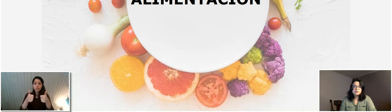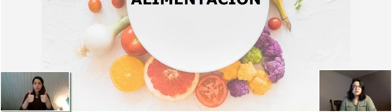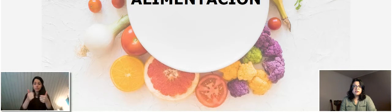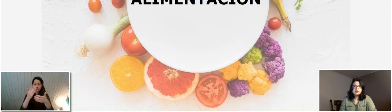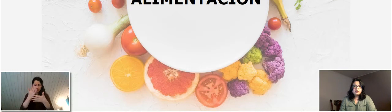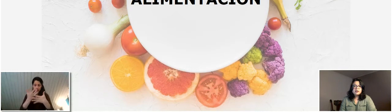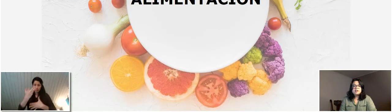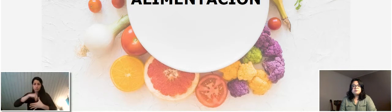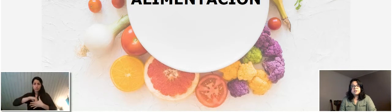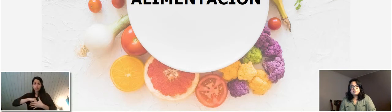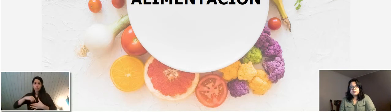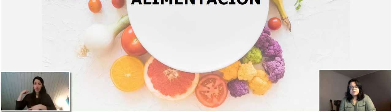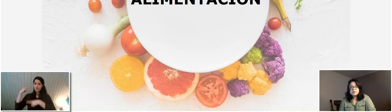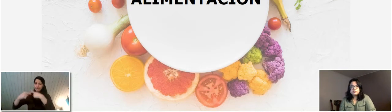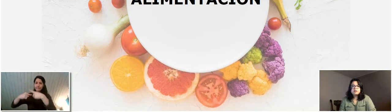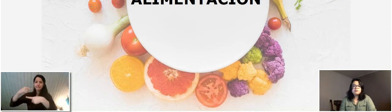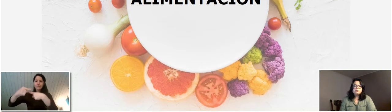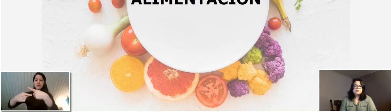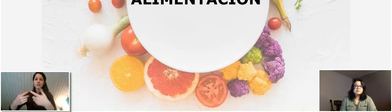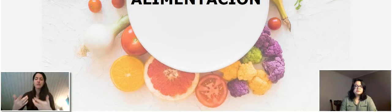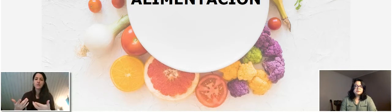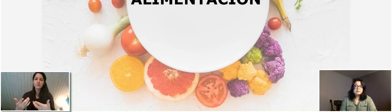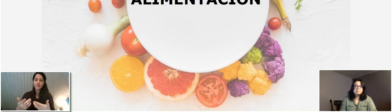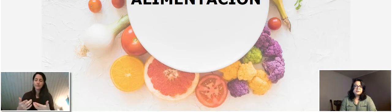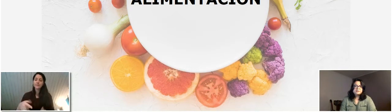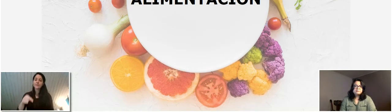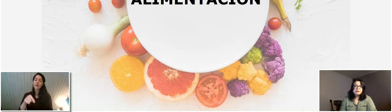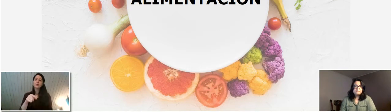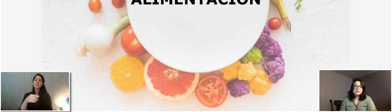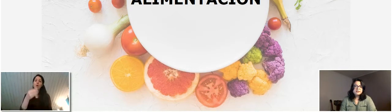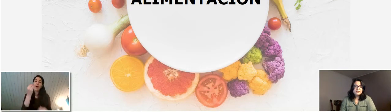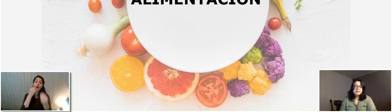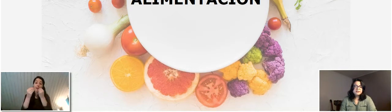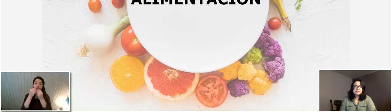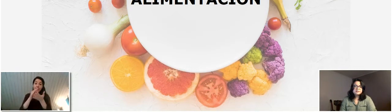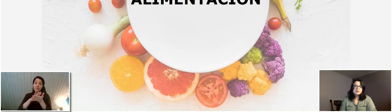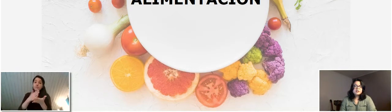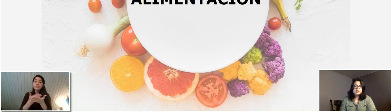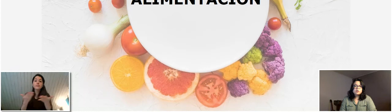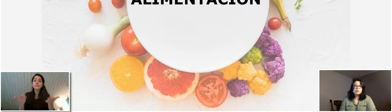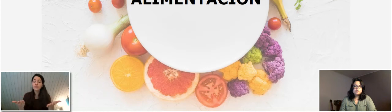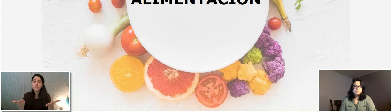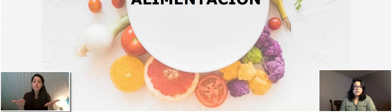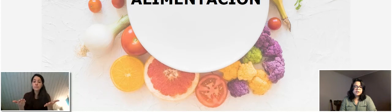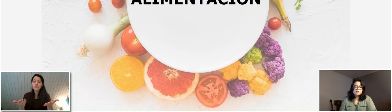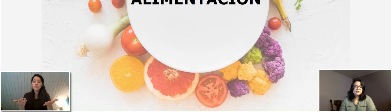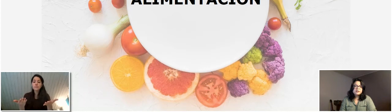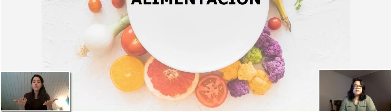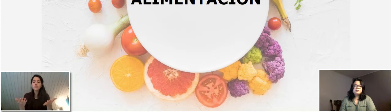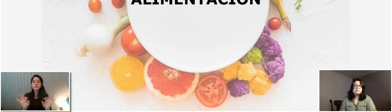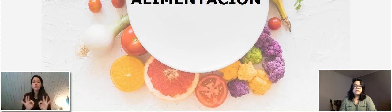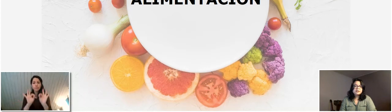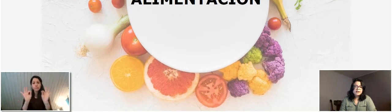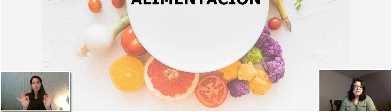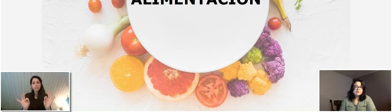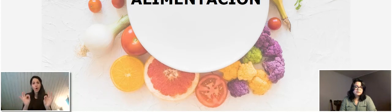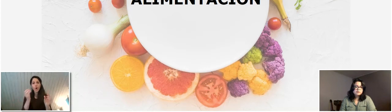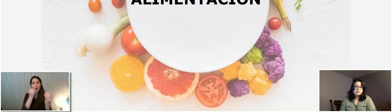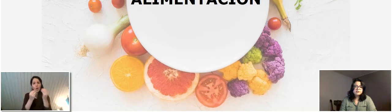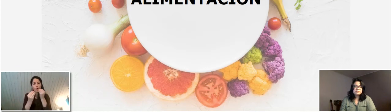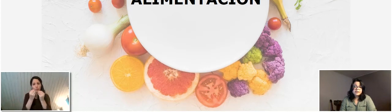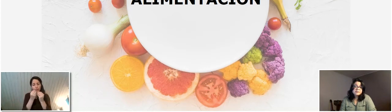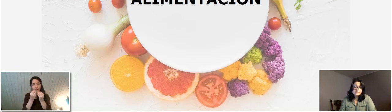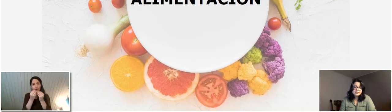diarios. Alimentación saludable, pues principalmente es consumir vegetales